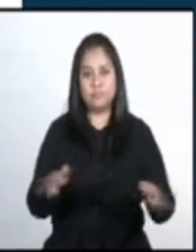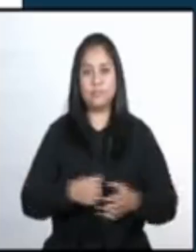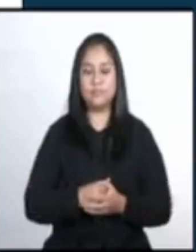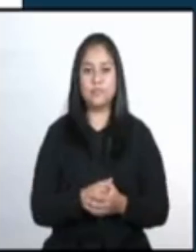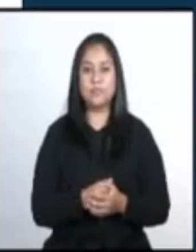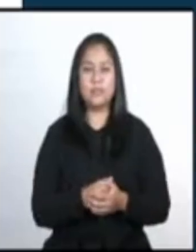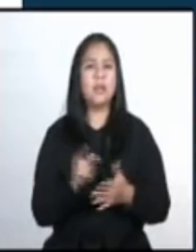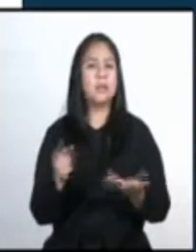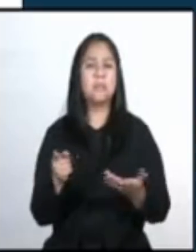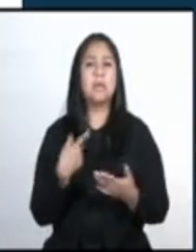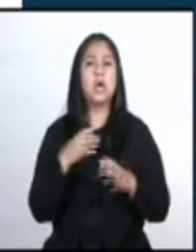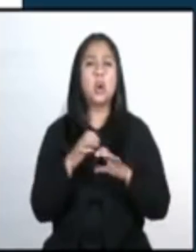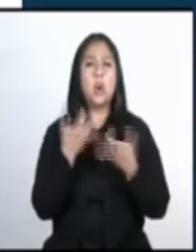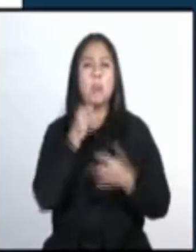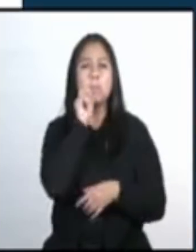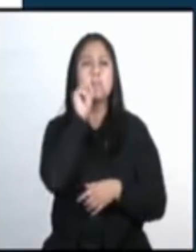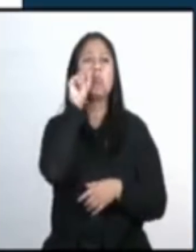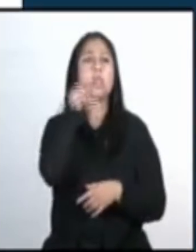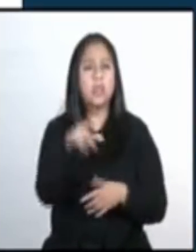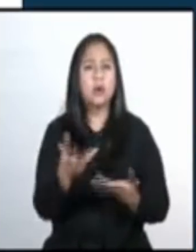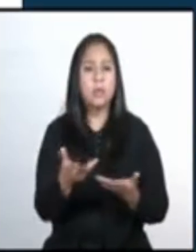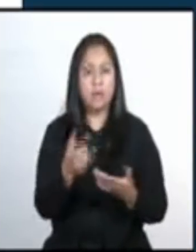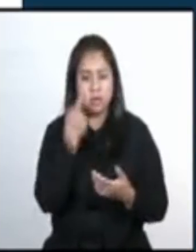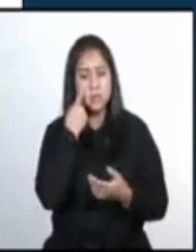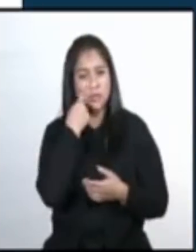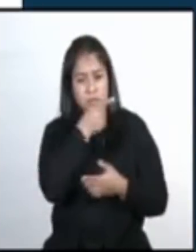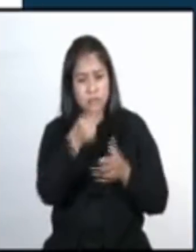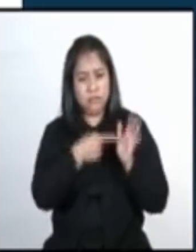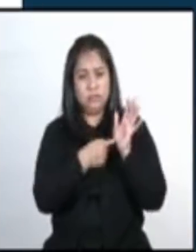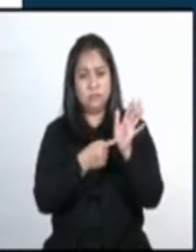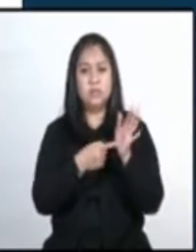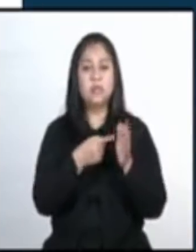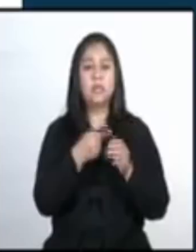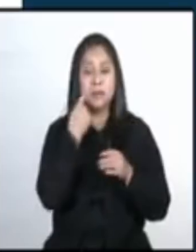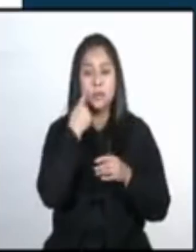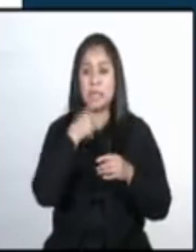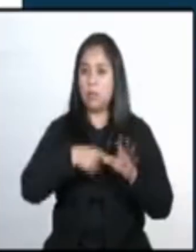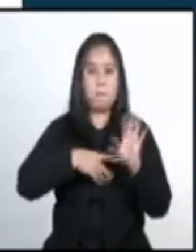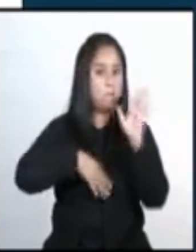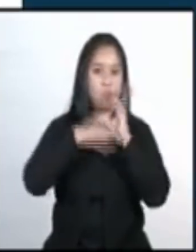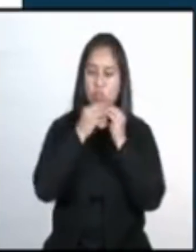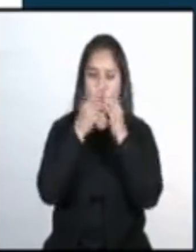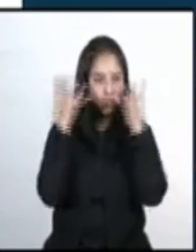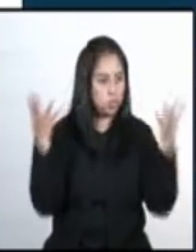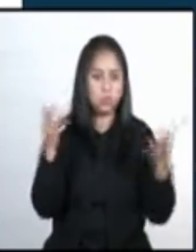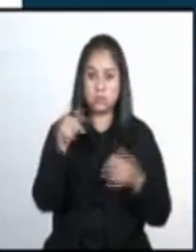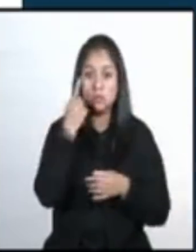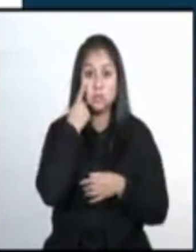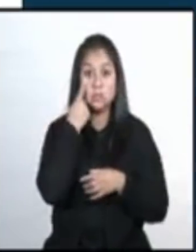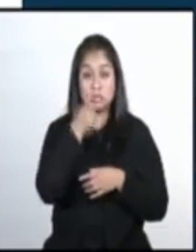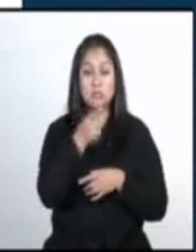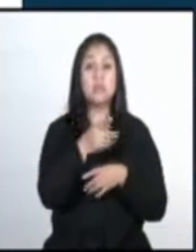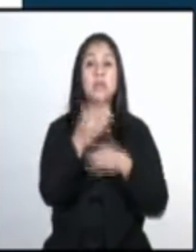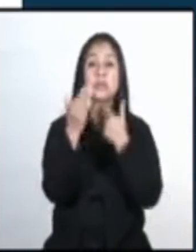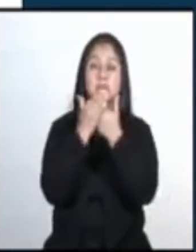¿Qué tan contagioso y letal es? Pues aquí lo vemos. Es altamente contagioso porque lo vemos en el cuadrante